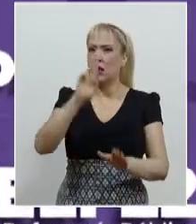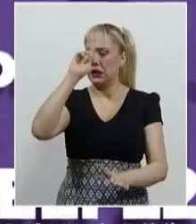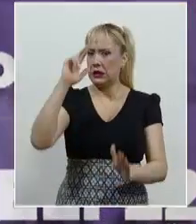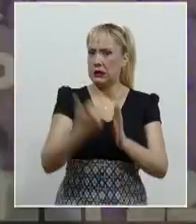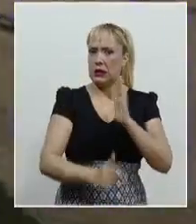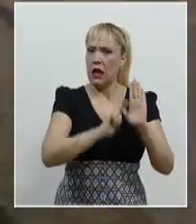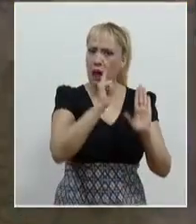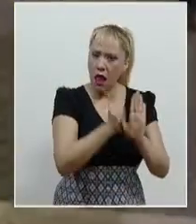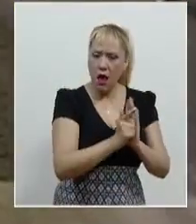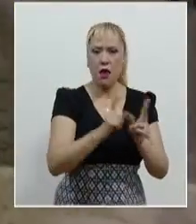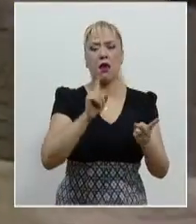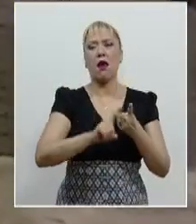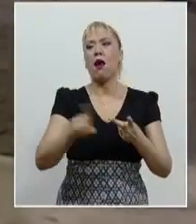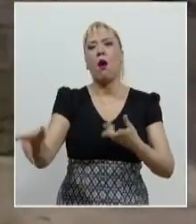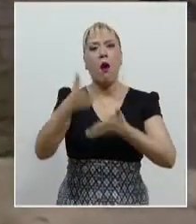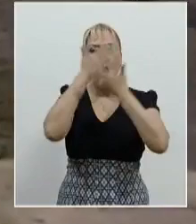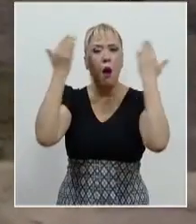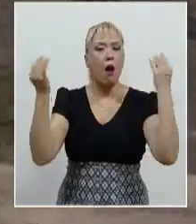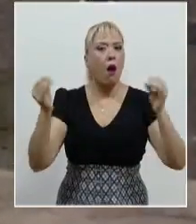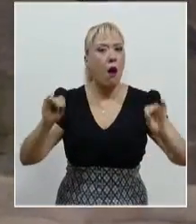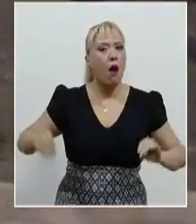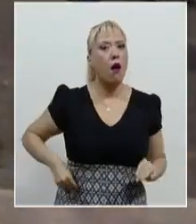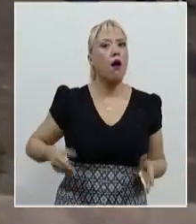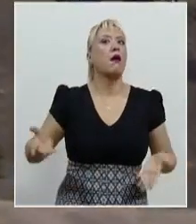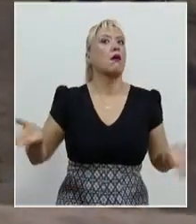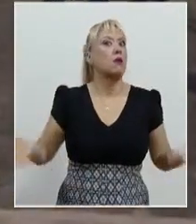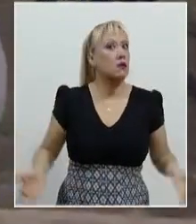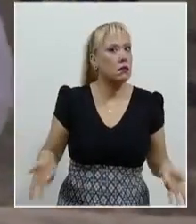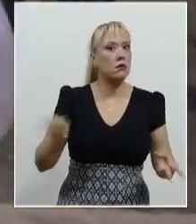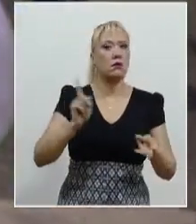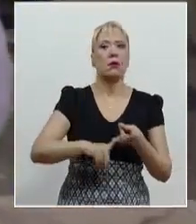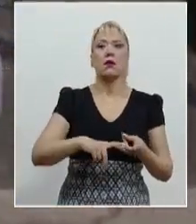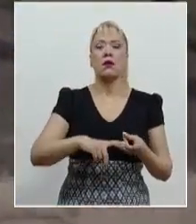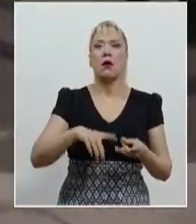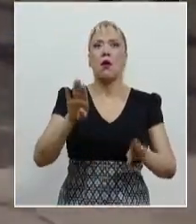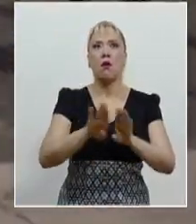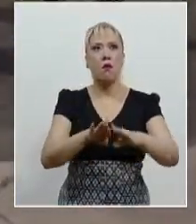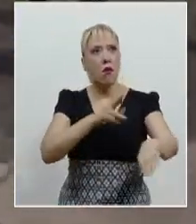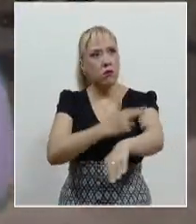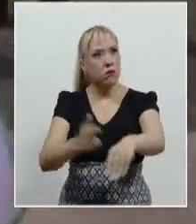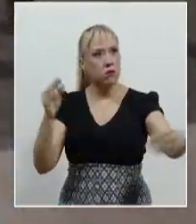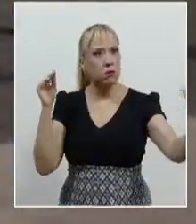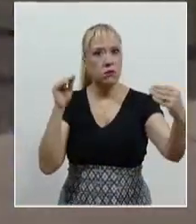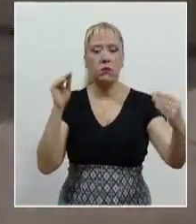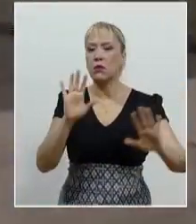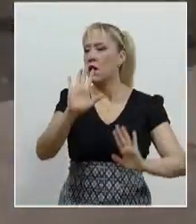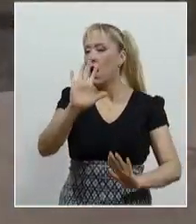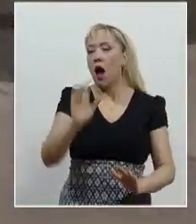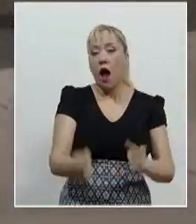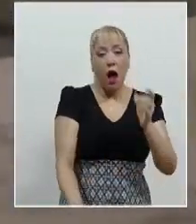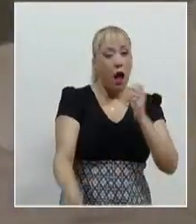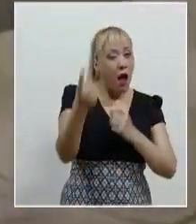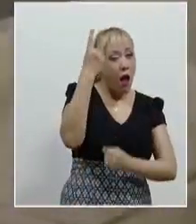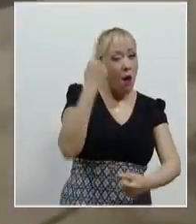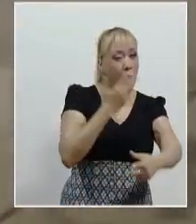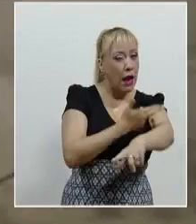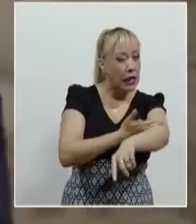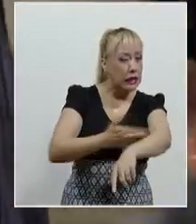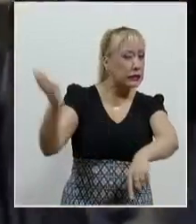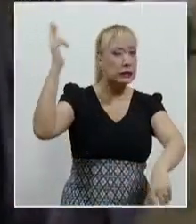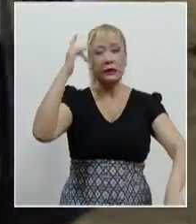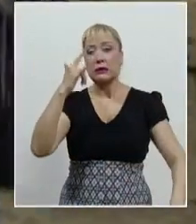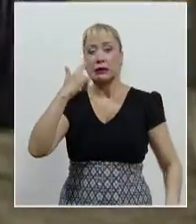inocencia, necesidad y legalidad, medida que debe aplicarse de manera excepcional y justificada. Sin embargo,